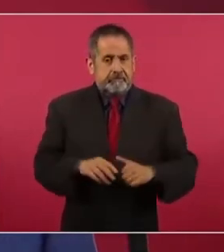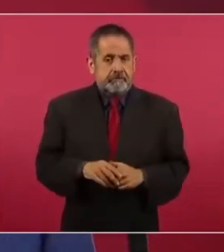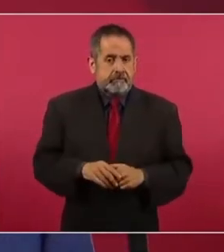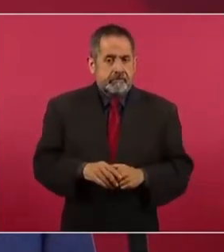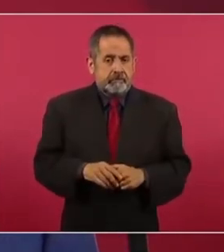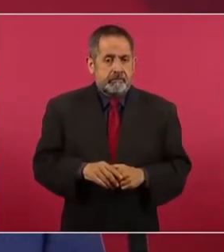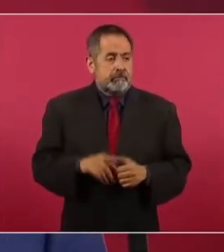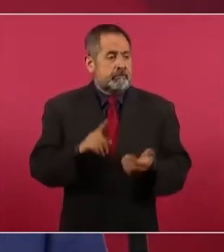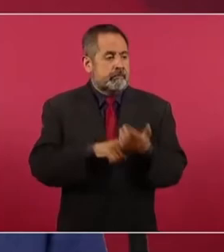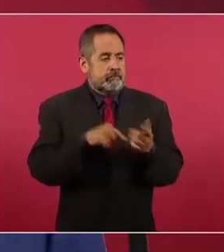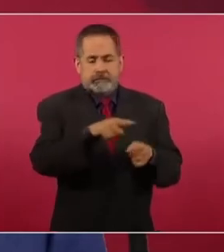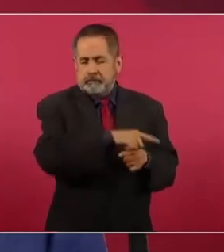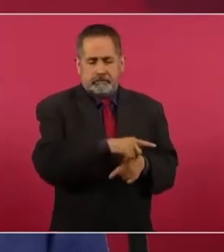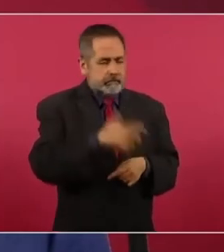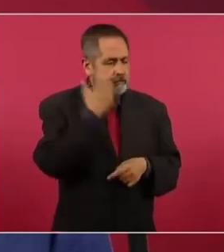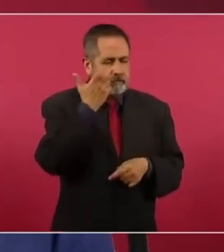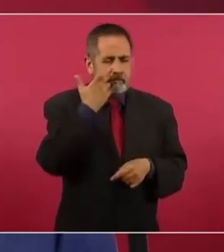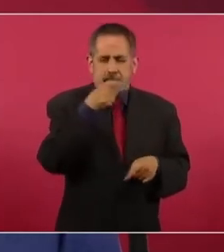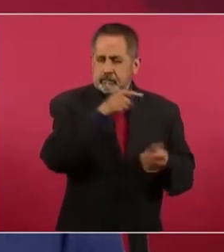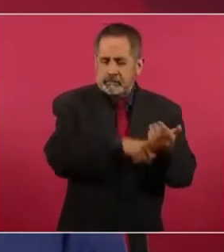los muy cretinos